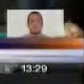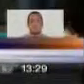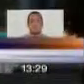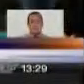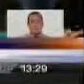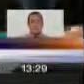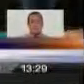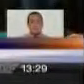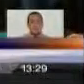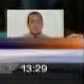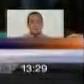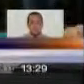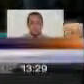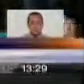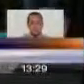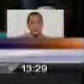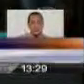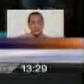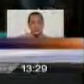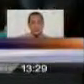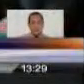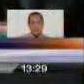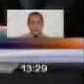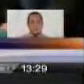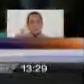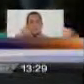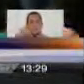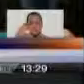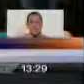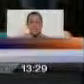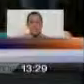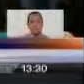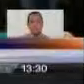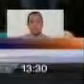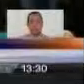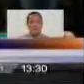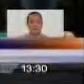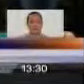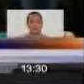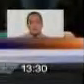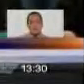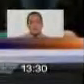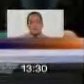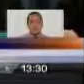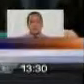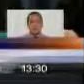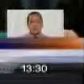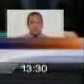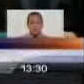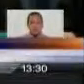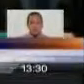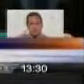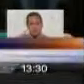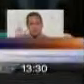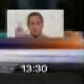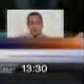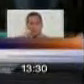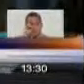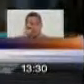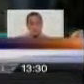lo ha mencionado el presidente del Consejo de Ministros, es una política del gobierno la defensa permanente de los comandos de Chavín de